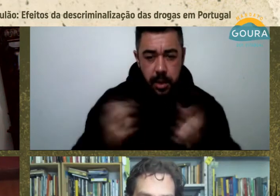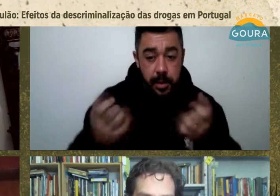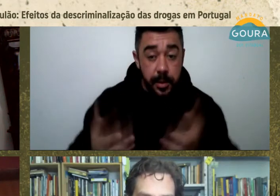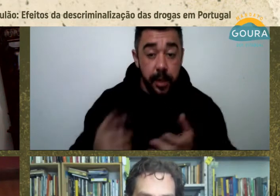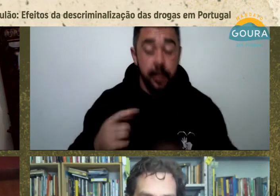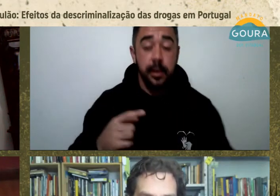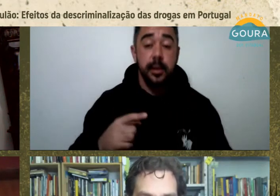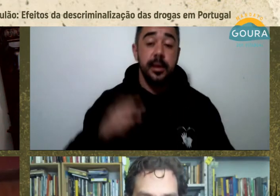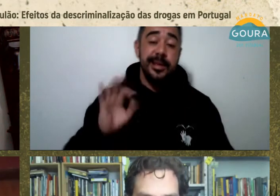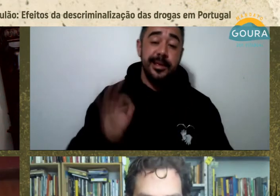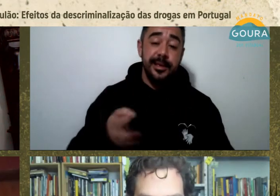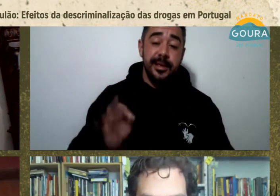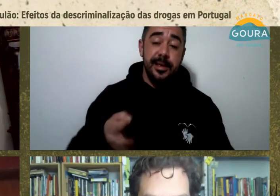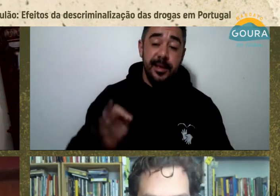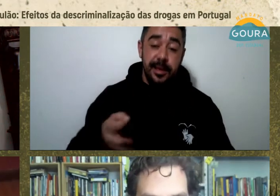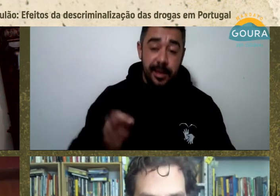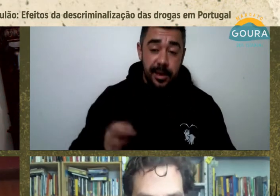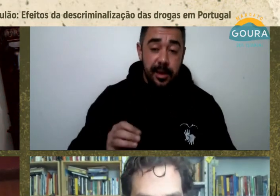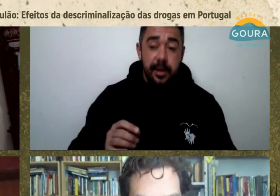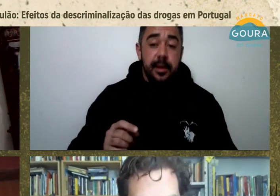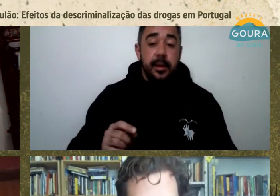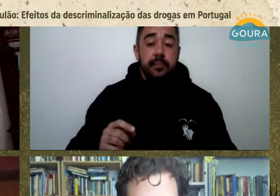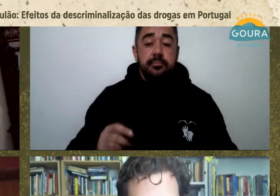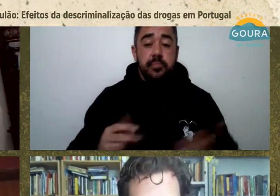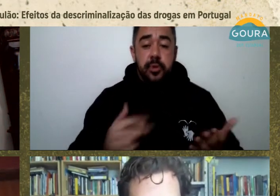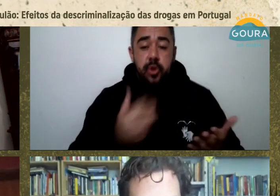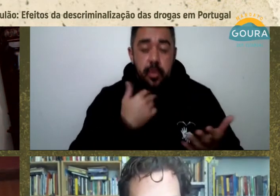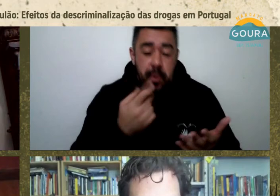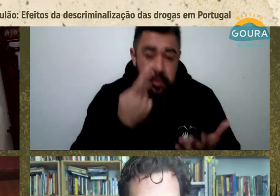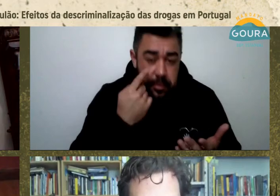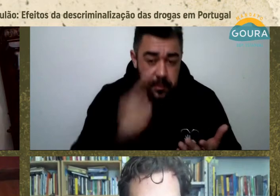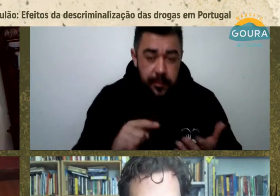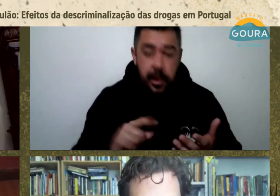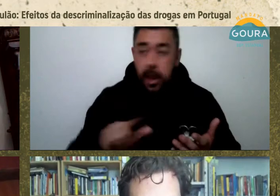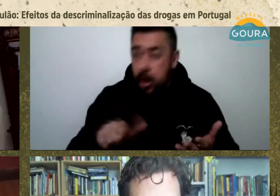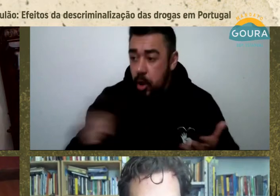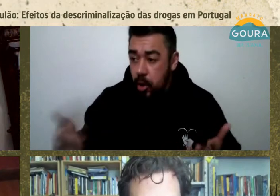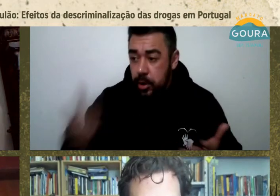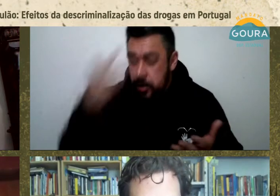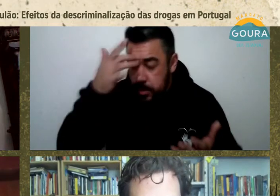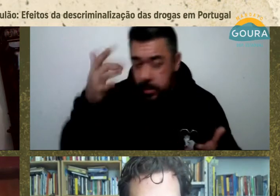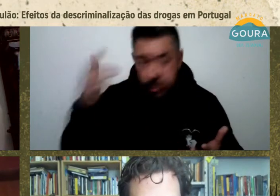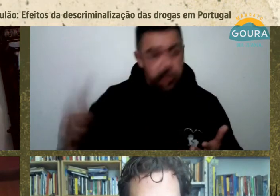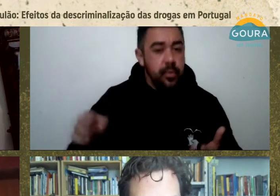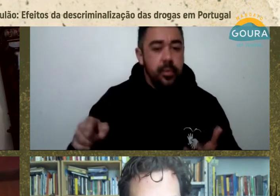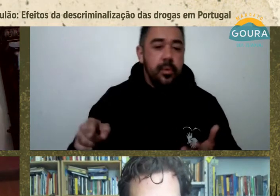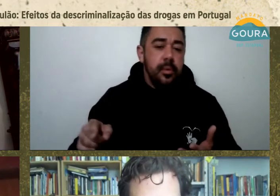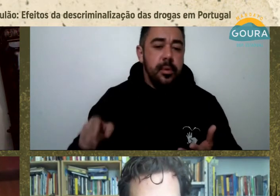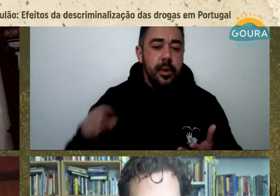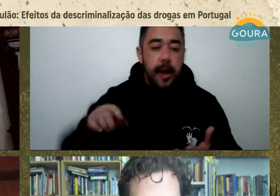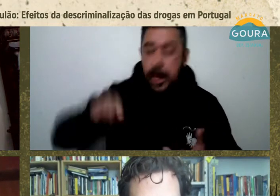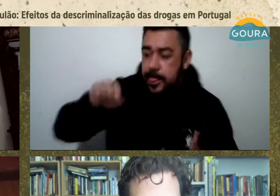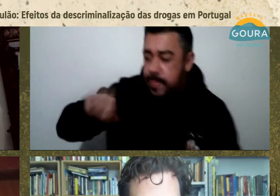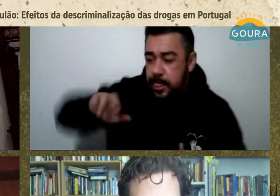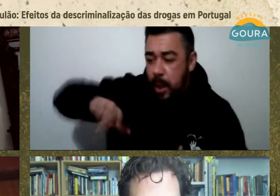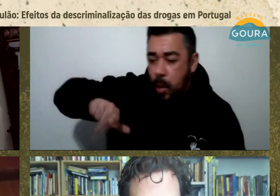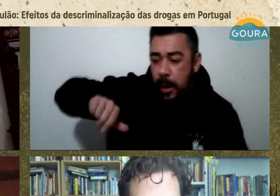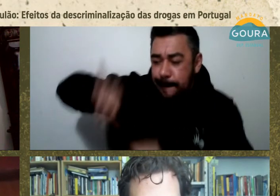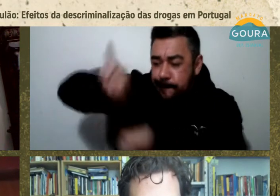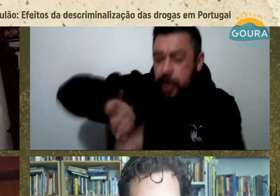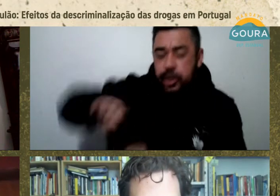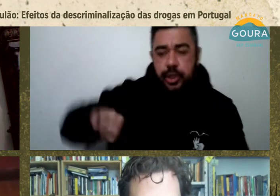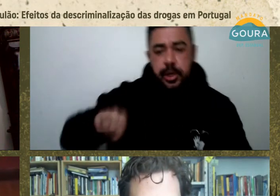actos privados de las personas que no ponen en riesgo a otras personas, no pueden ser objeto de los magistrados